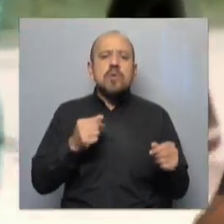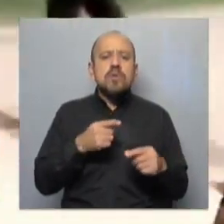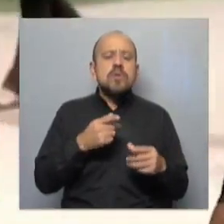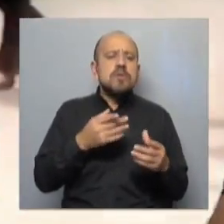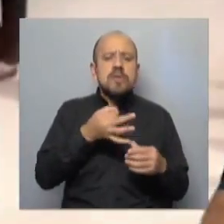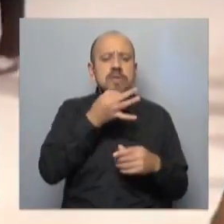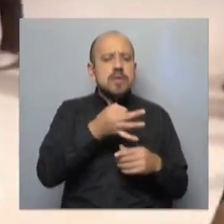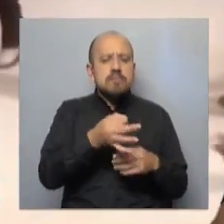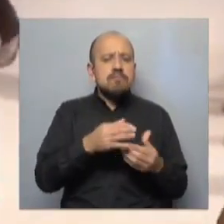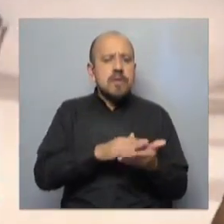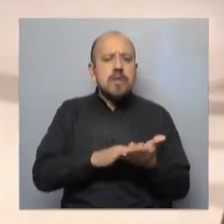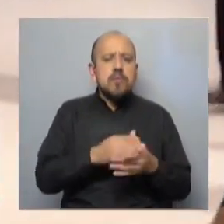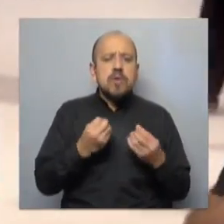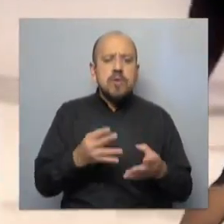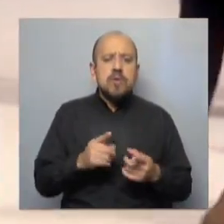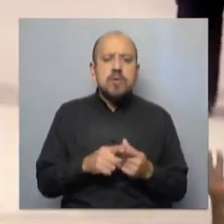muy